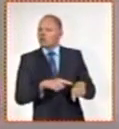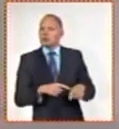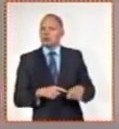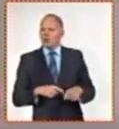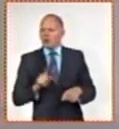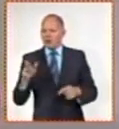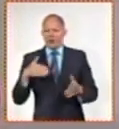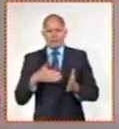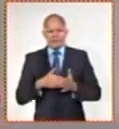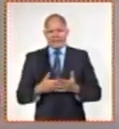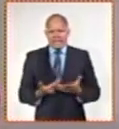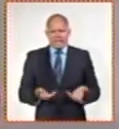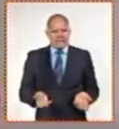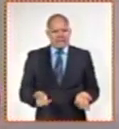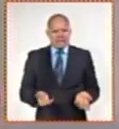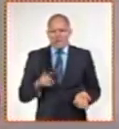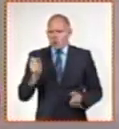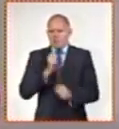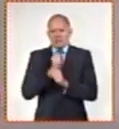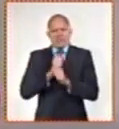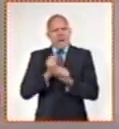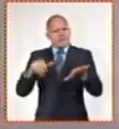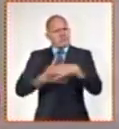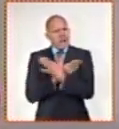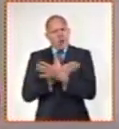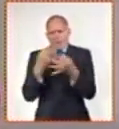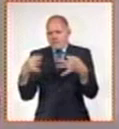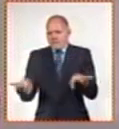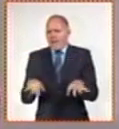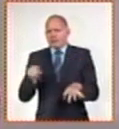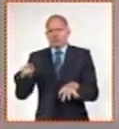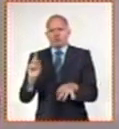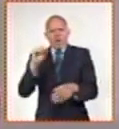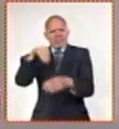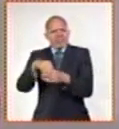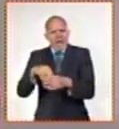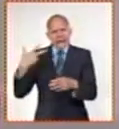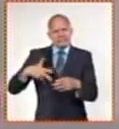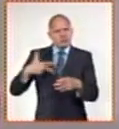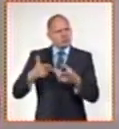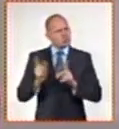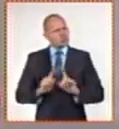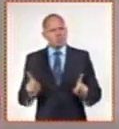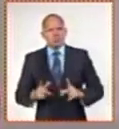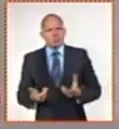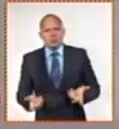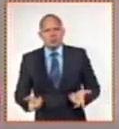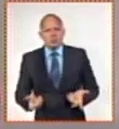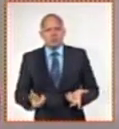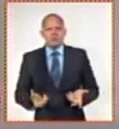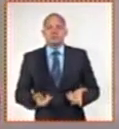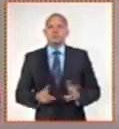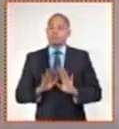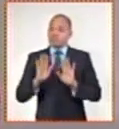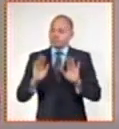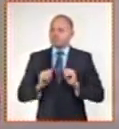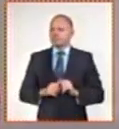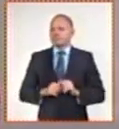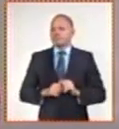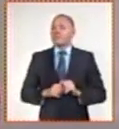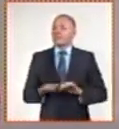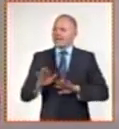fiscales nombrados en épocas de derecha, formados en